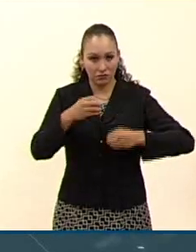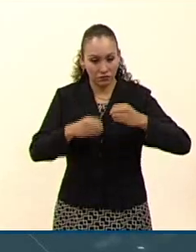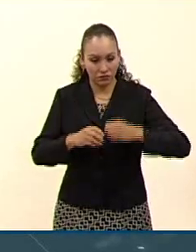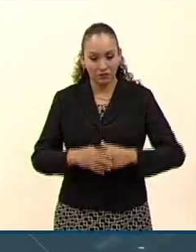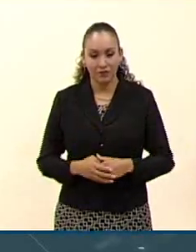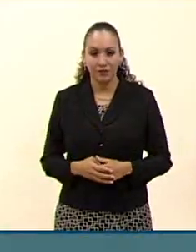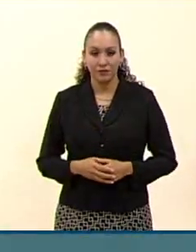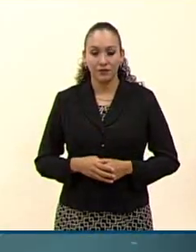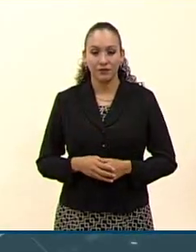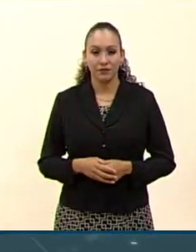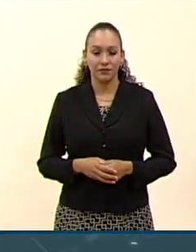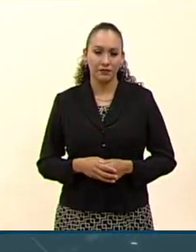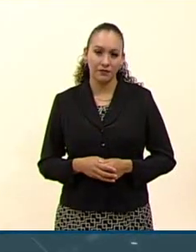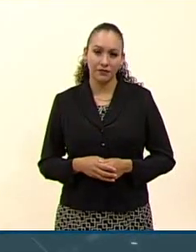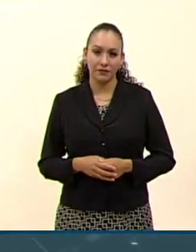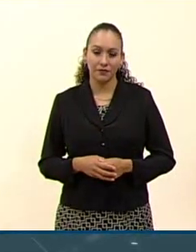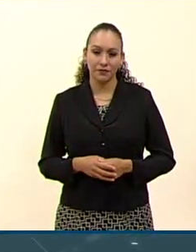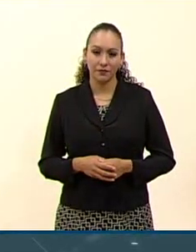Federación.